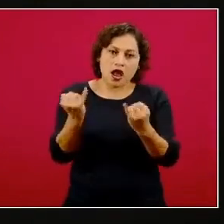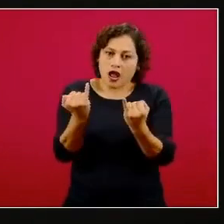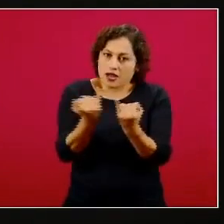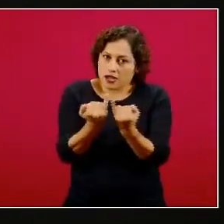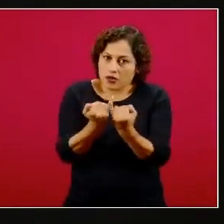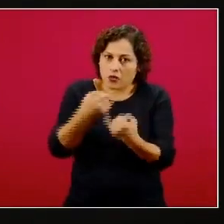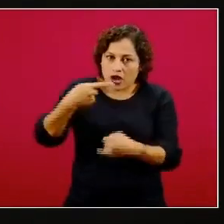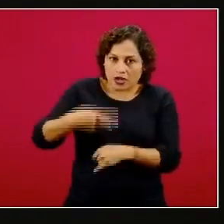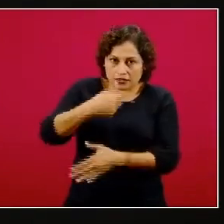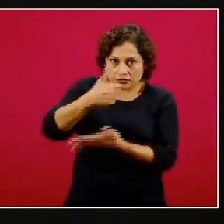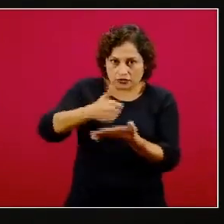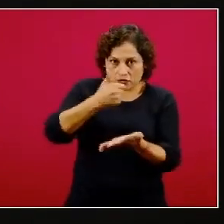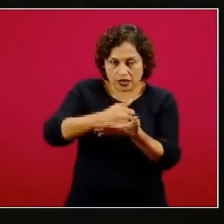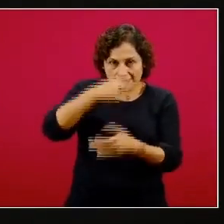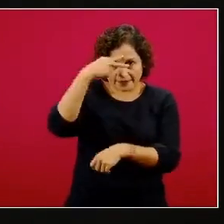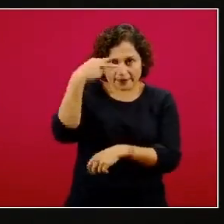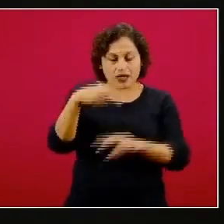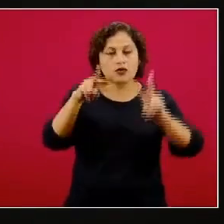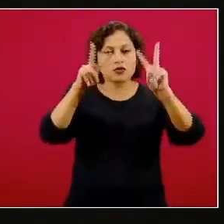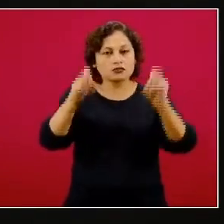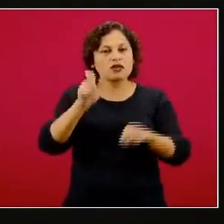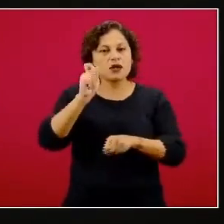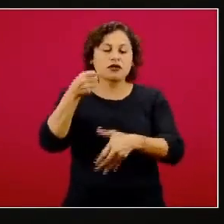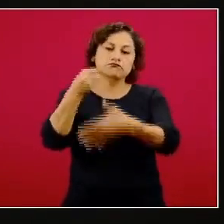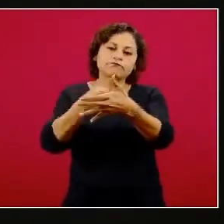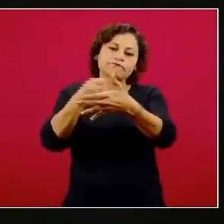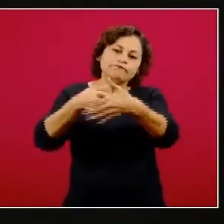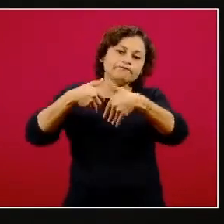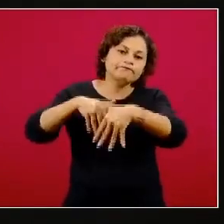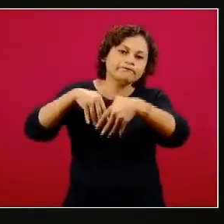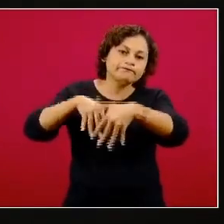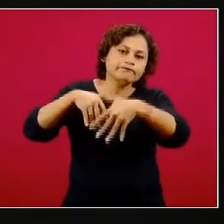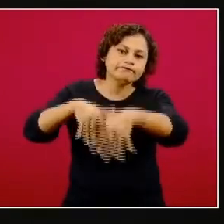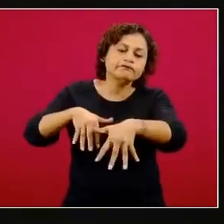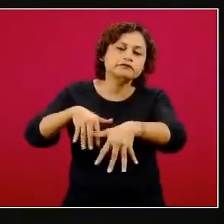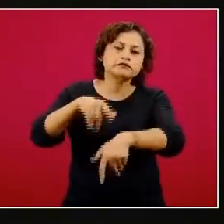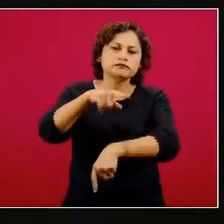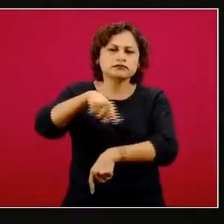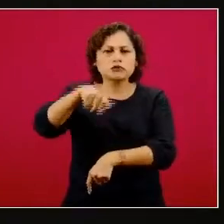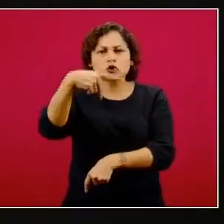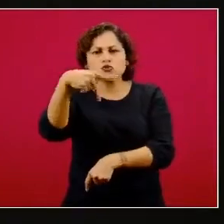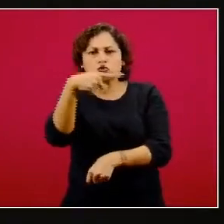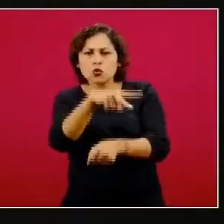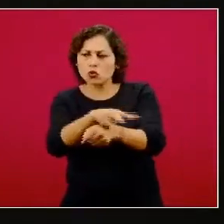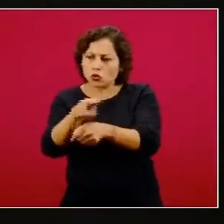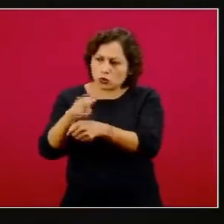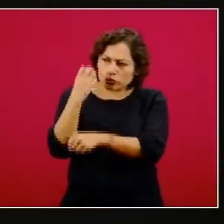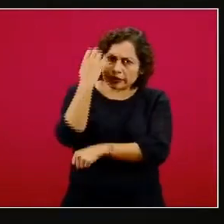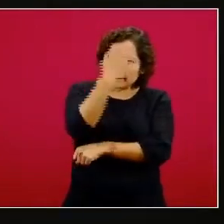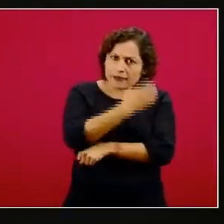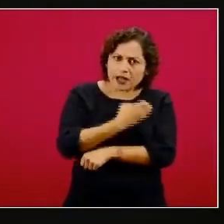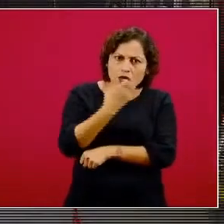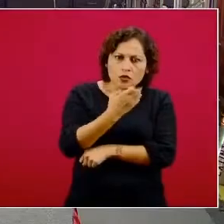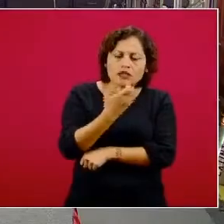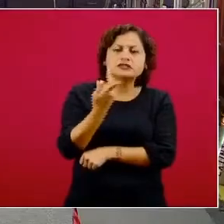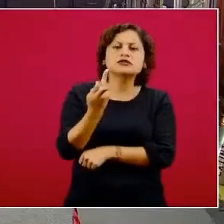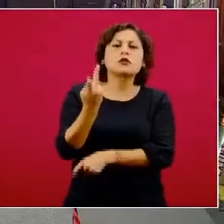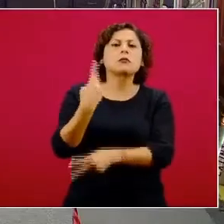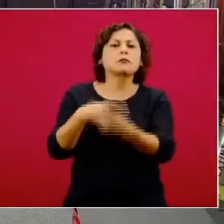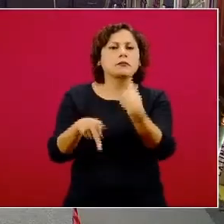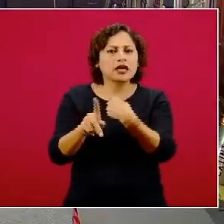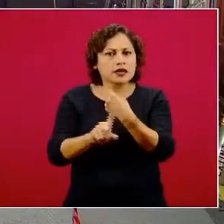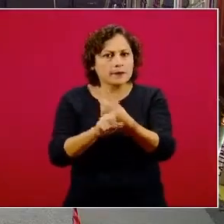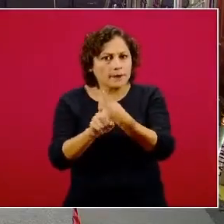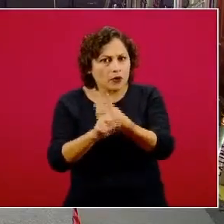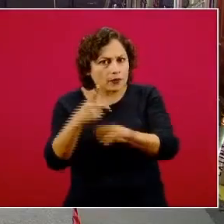tema de las manifestaciones que ha habido. ¿Qué evaluación tienen ustedes del impacto, o qué previsiones tienen del impacto que pueden